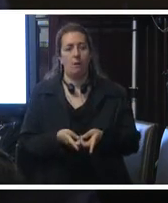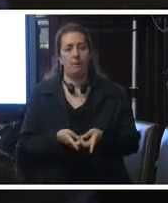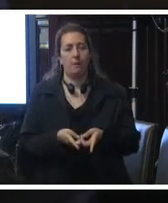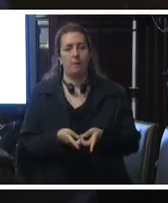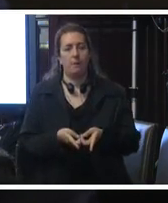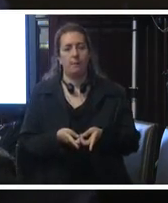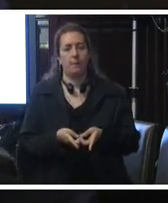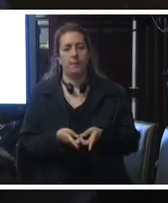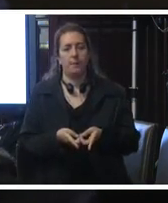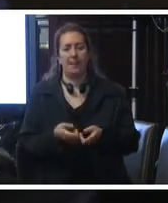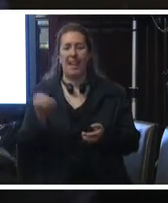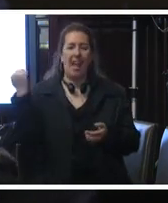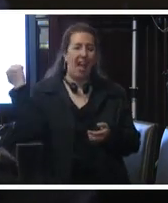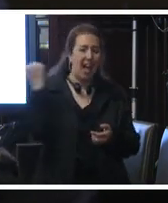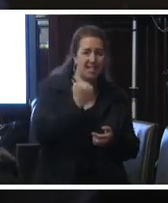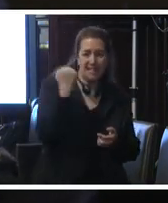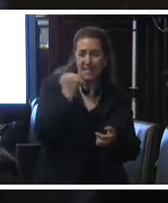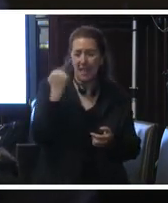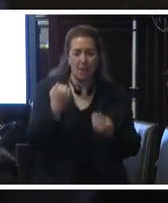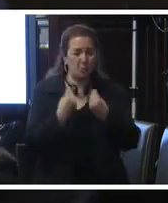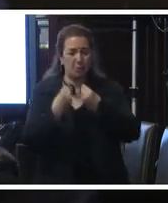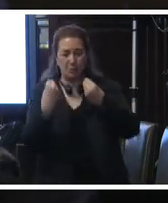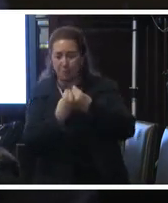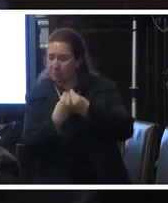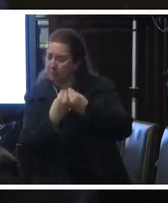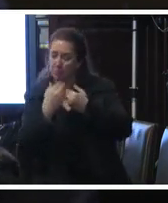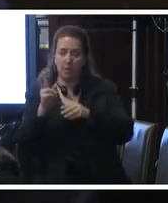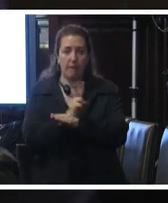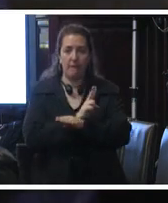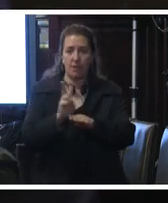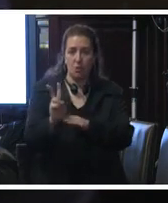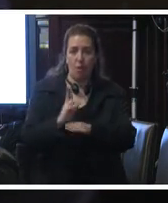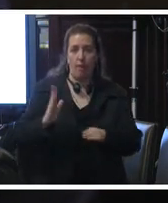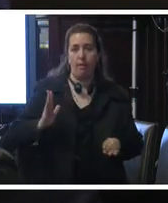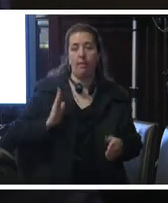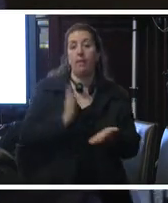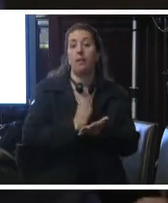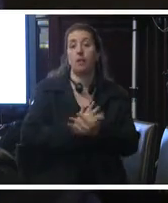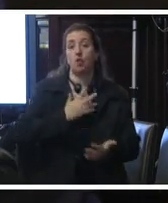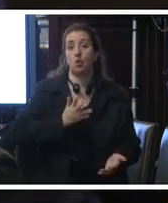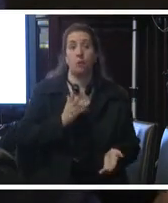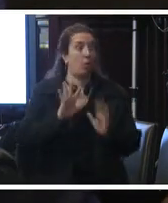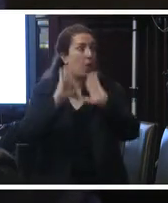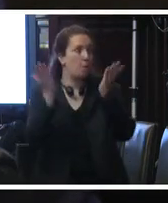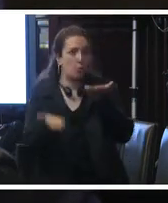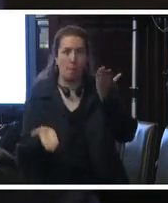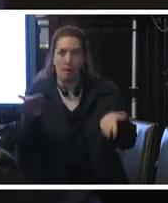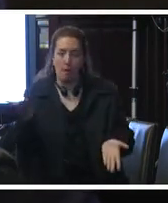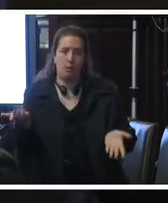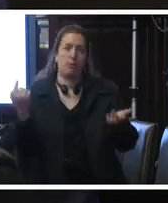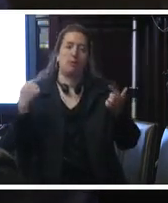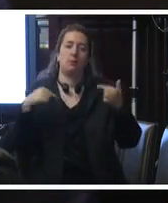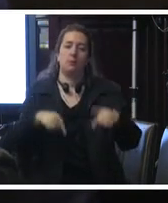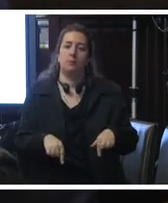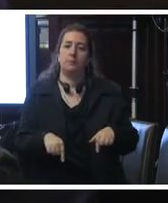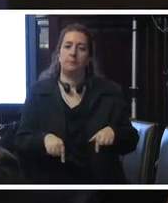donde más asesinatos hay de defensoras y defensores de derechos humanos en el mundo, y que la mitad de los